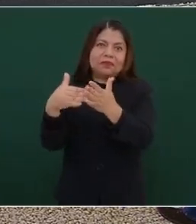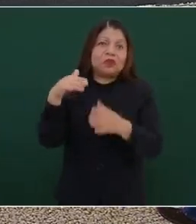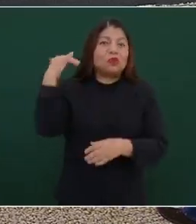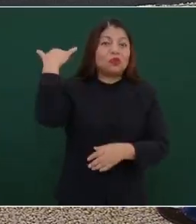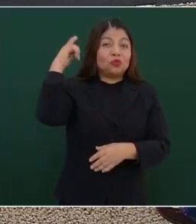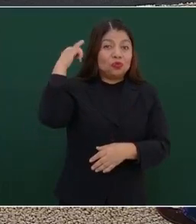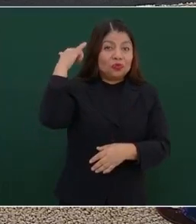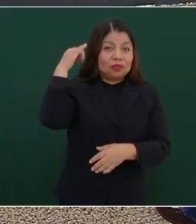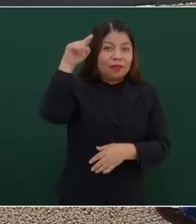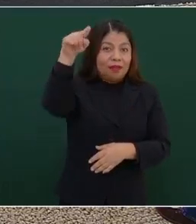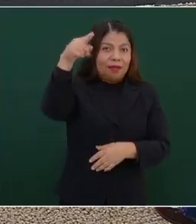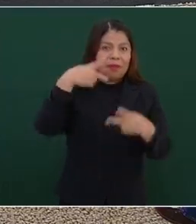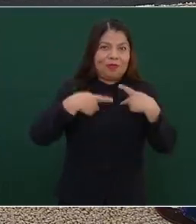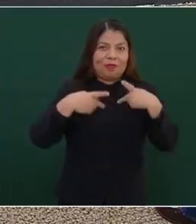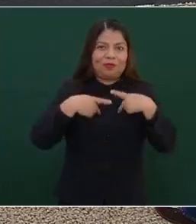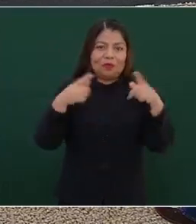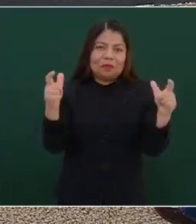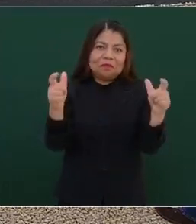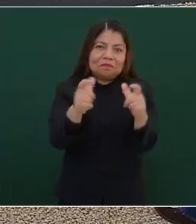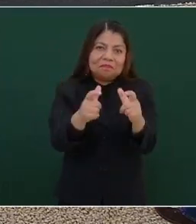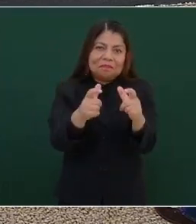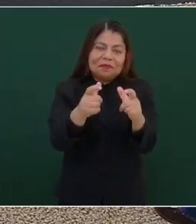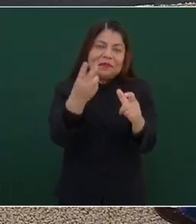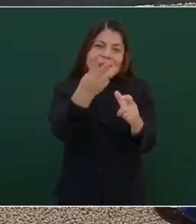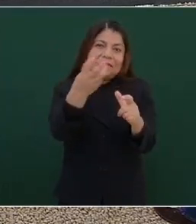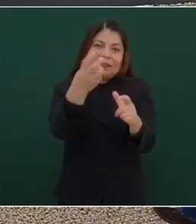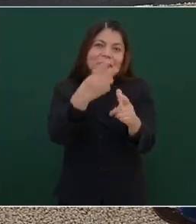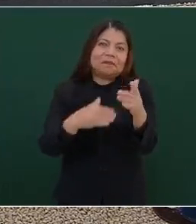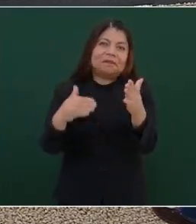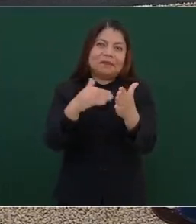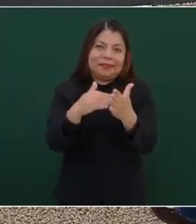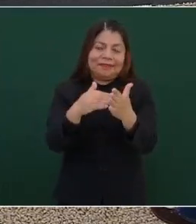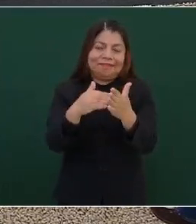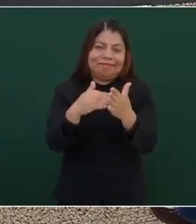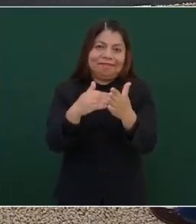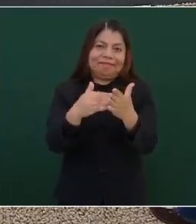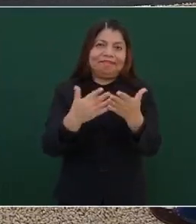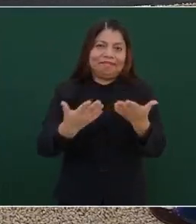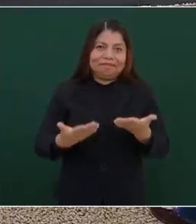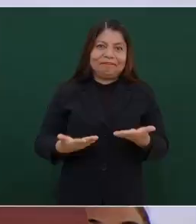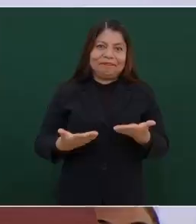ese entonces. Y ahora, pues tienen la misma población,